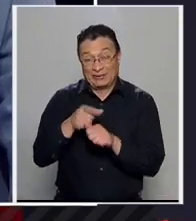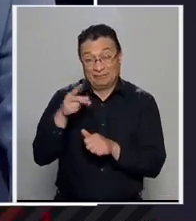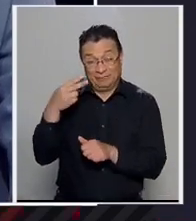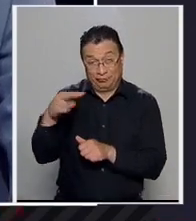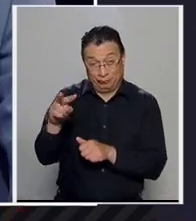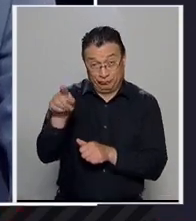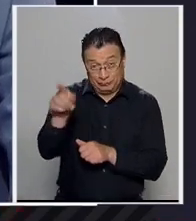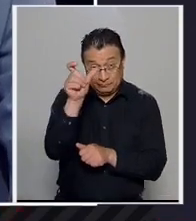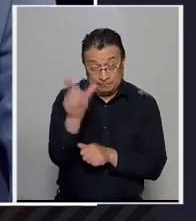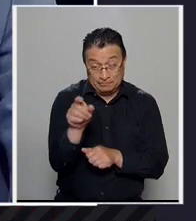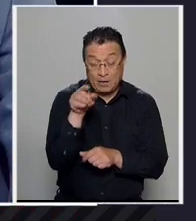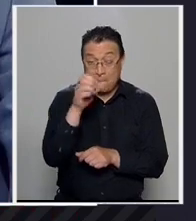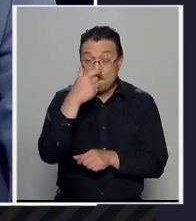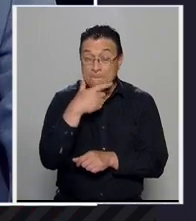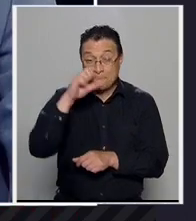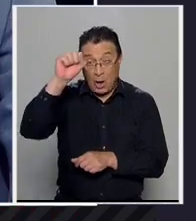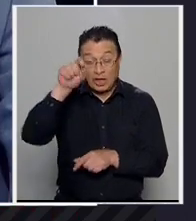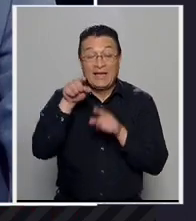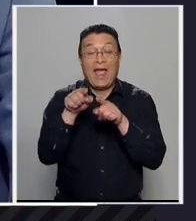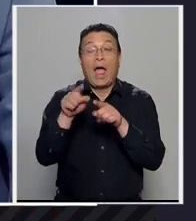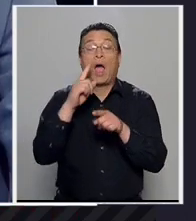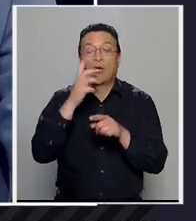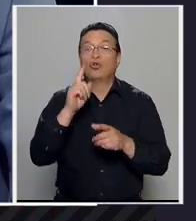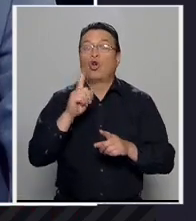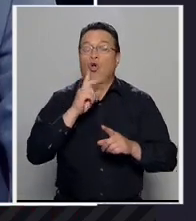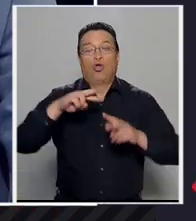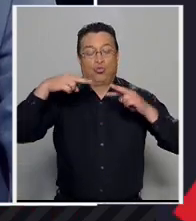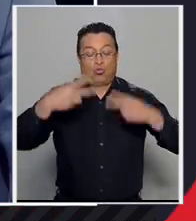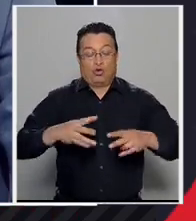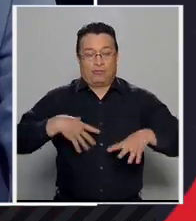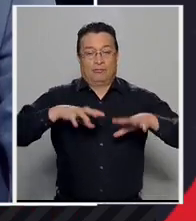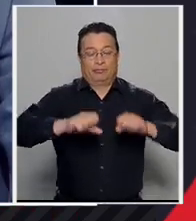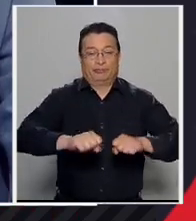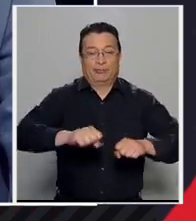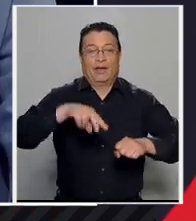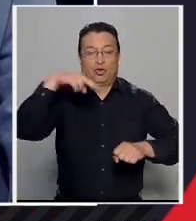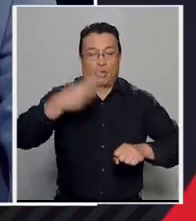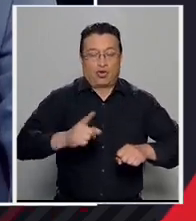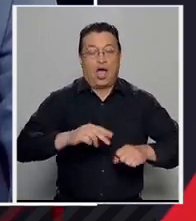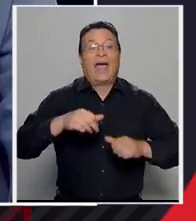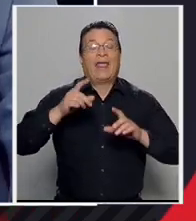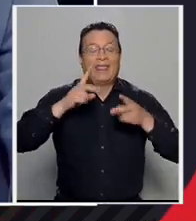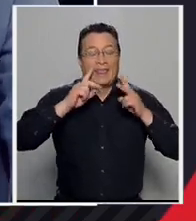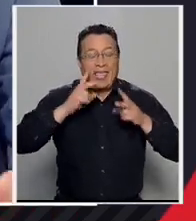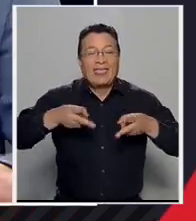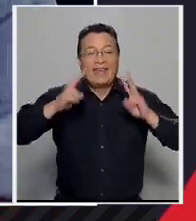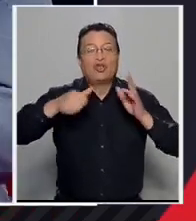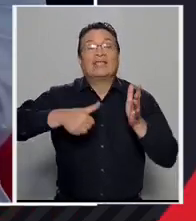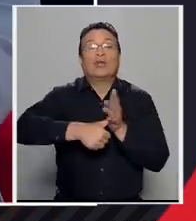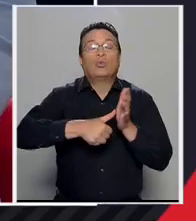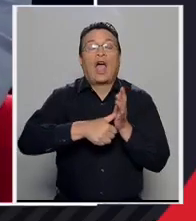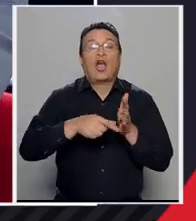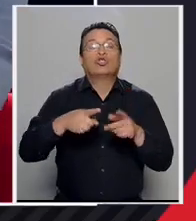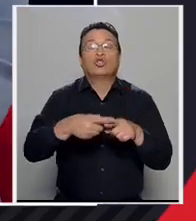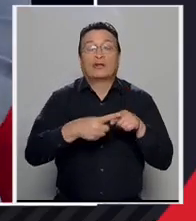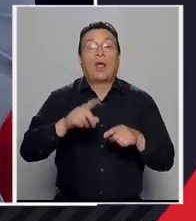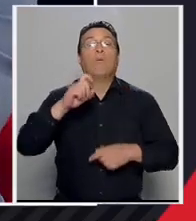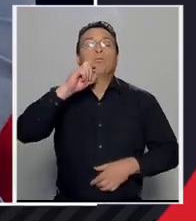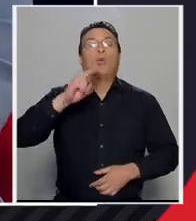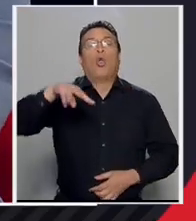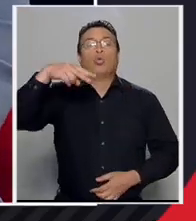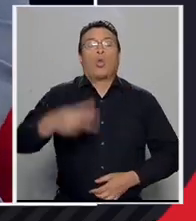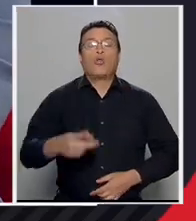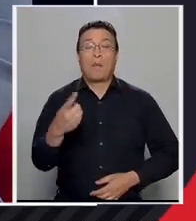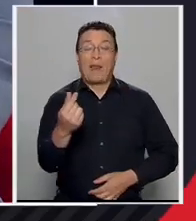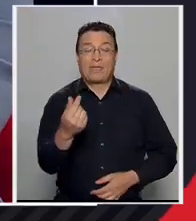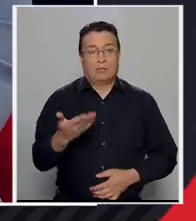hace un tiempo aseguró que el trabajador no tendrá propiedad sobre el nuevo ahorro, sino que tendrá derecho a la seguridad social. ¿De quién es la plata, candidato? Bueno, cuando la persona